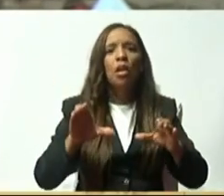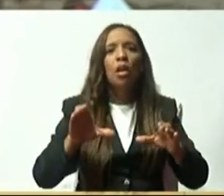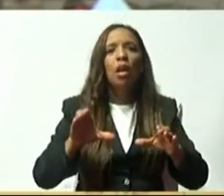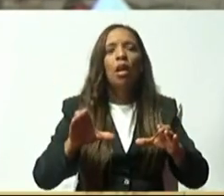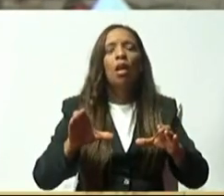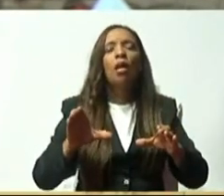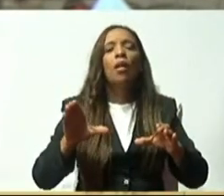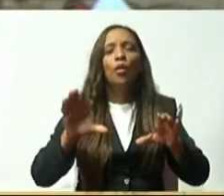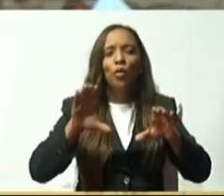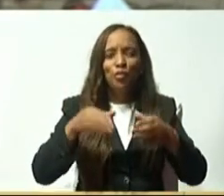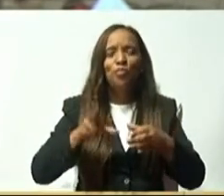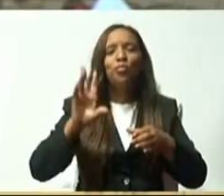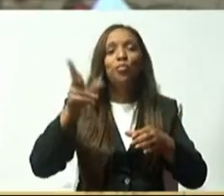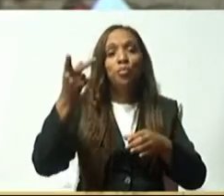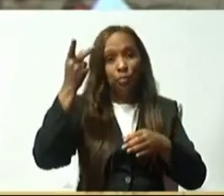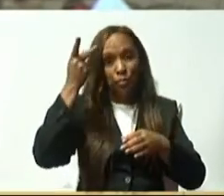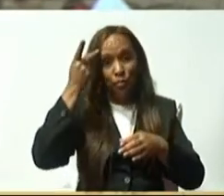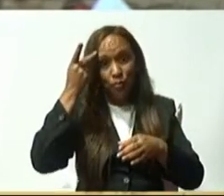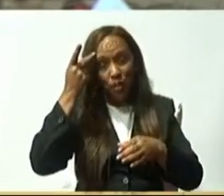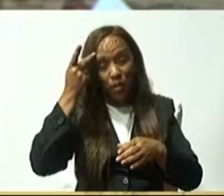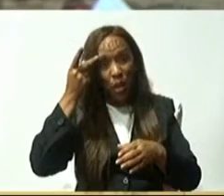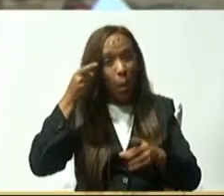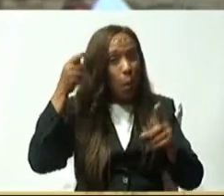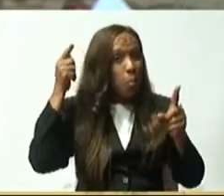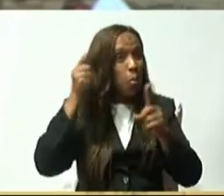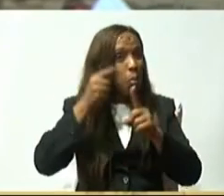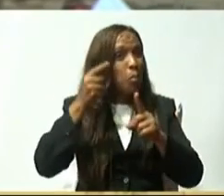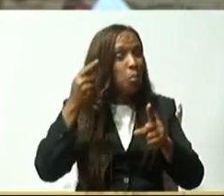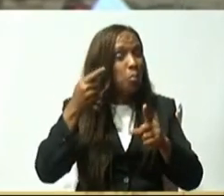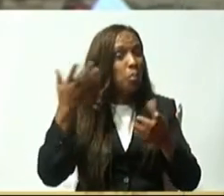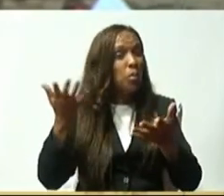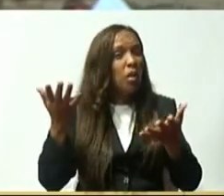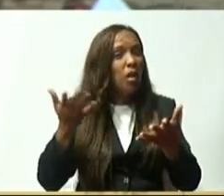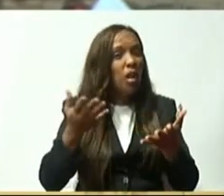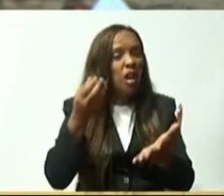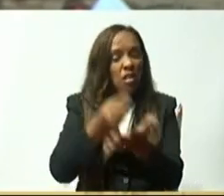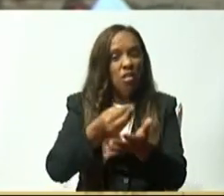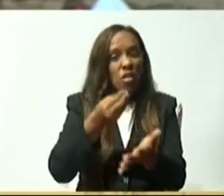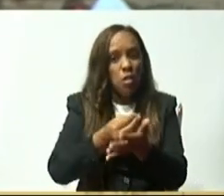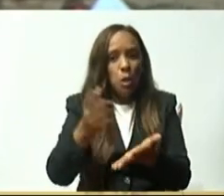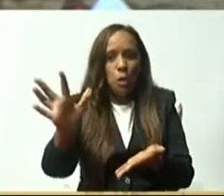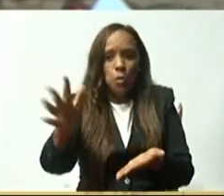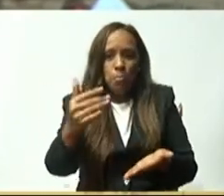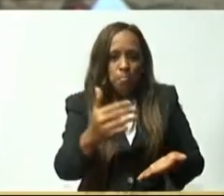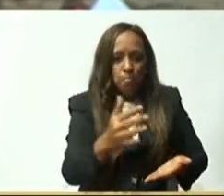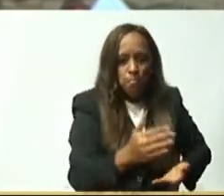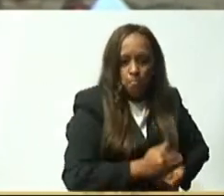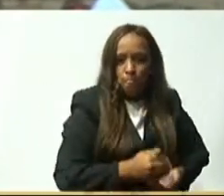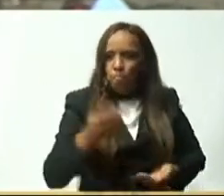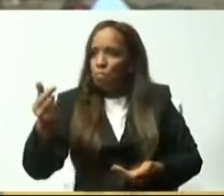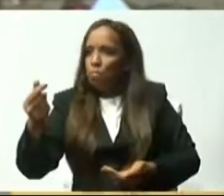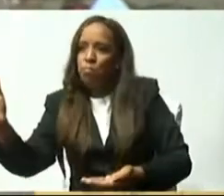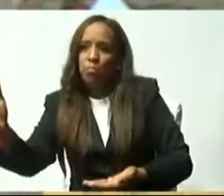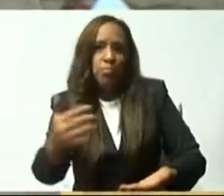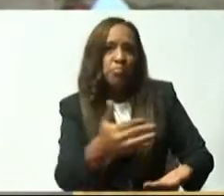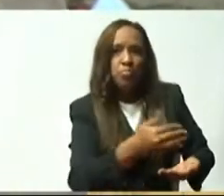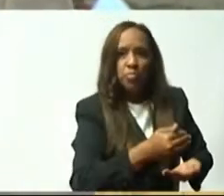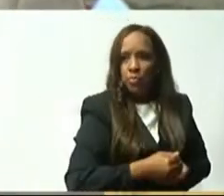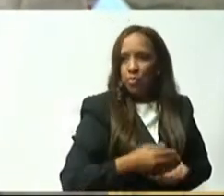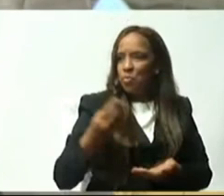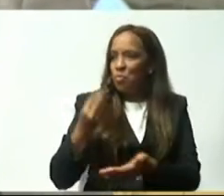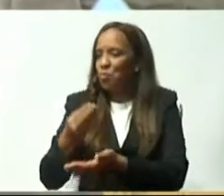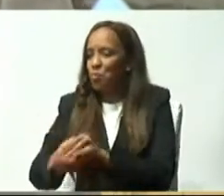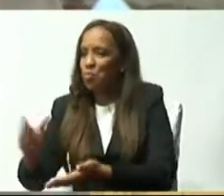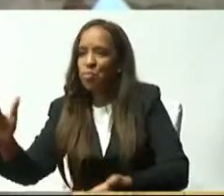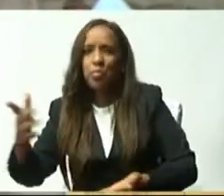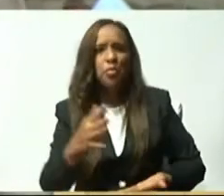que no me circunscribo dentro de la línea que entiende que para ocupar una posición necesita hacer cuantiosas inversiones, gastar